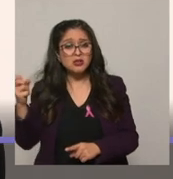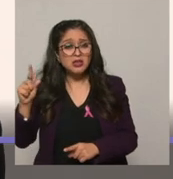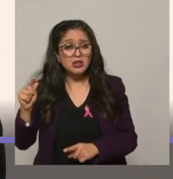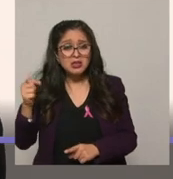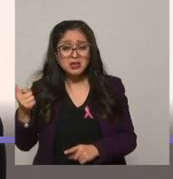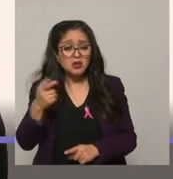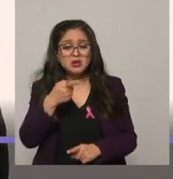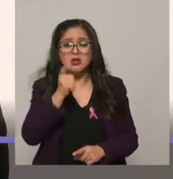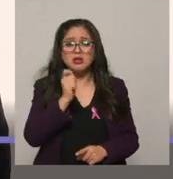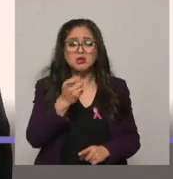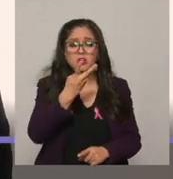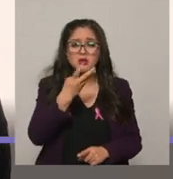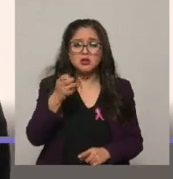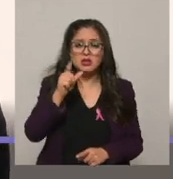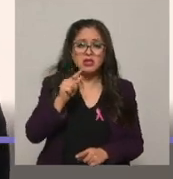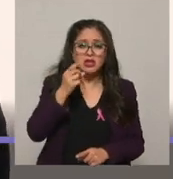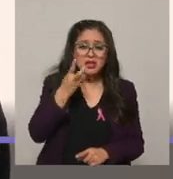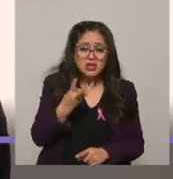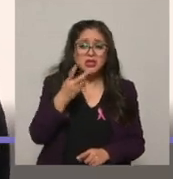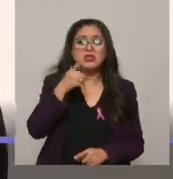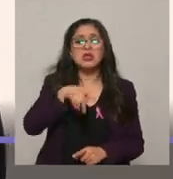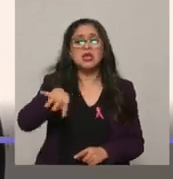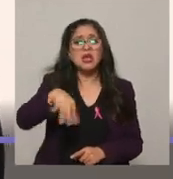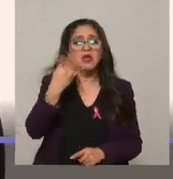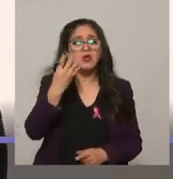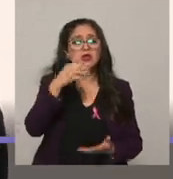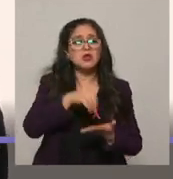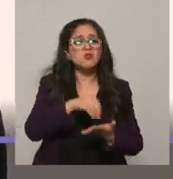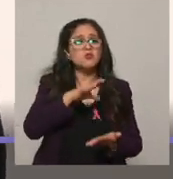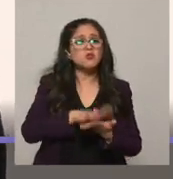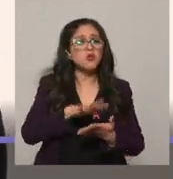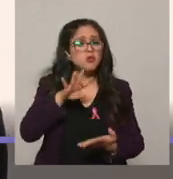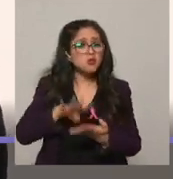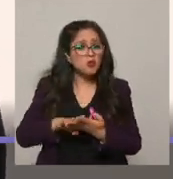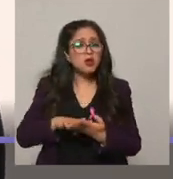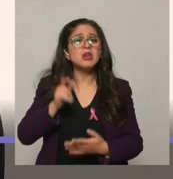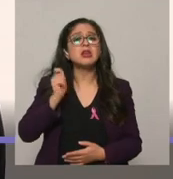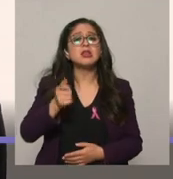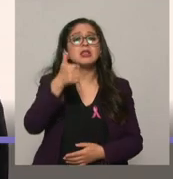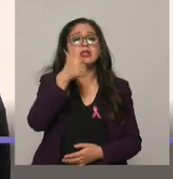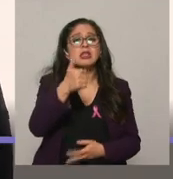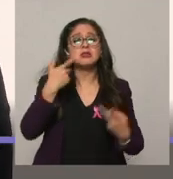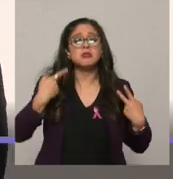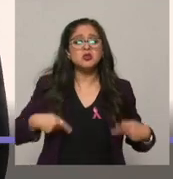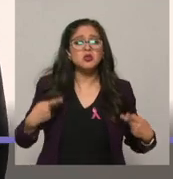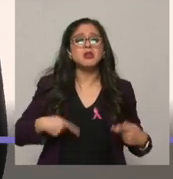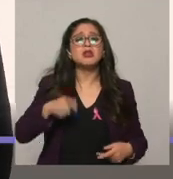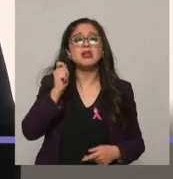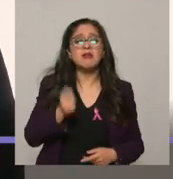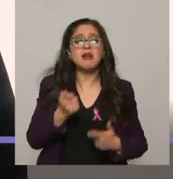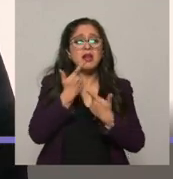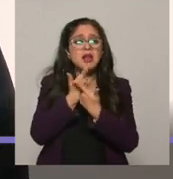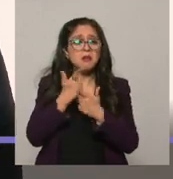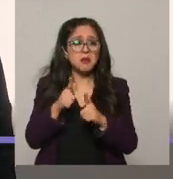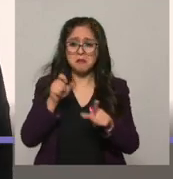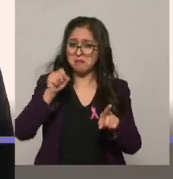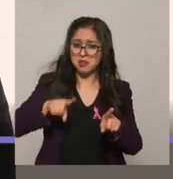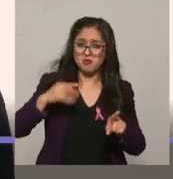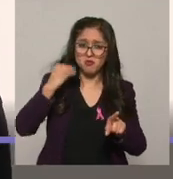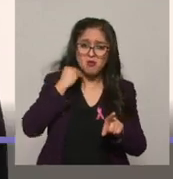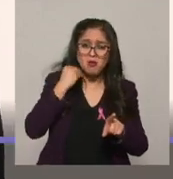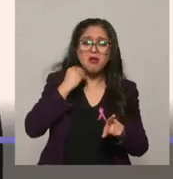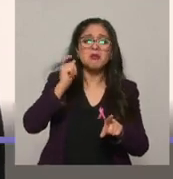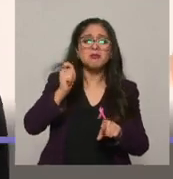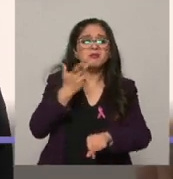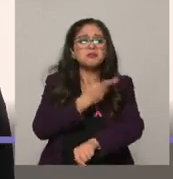esos 473 solo 14 sentencias y, por ejemplo, 6 personas fueron puestas en libertad porque, como mencionó la abogada, muchos